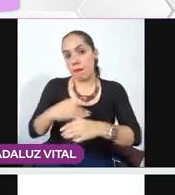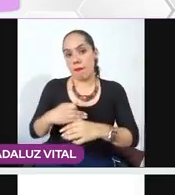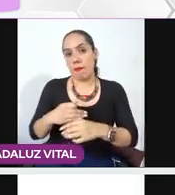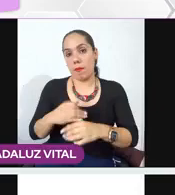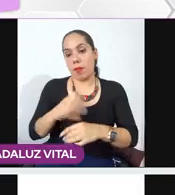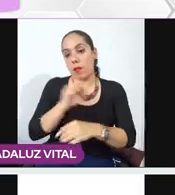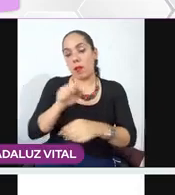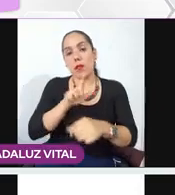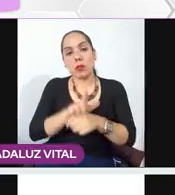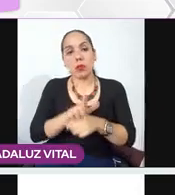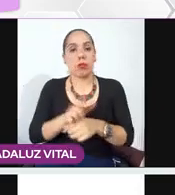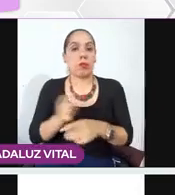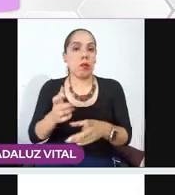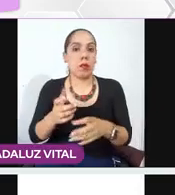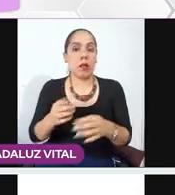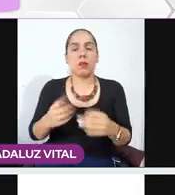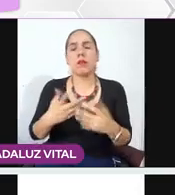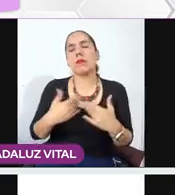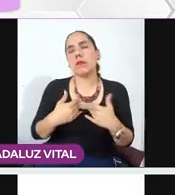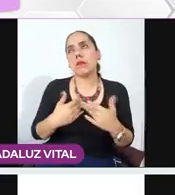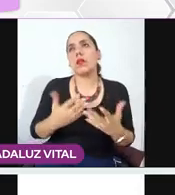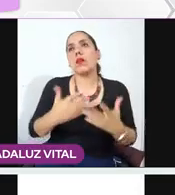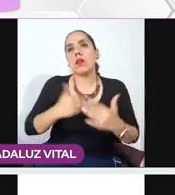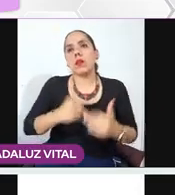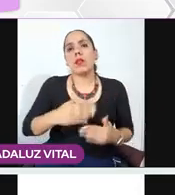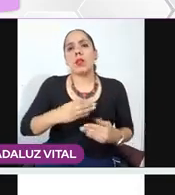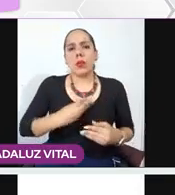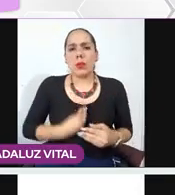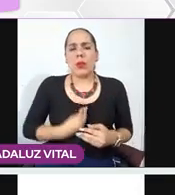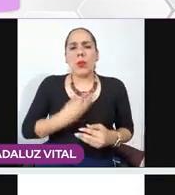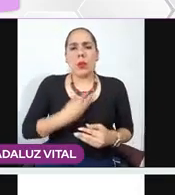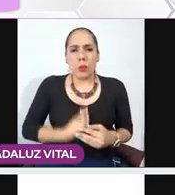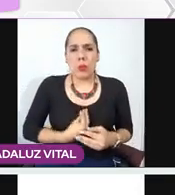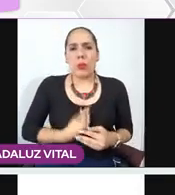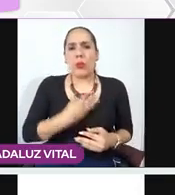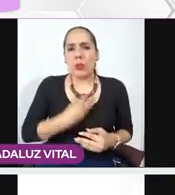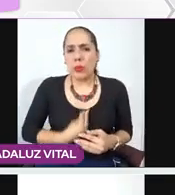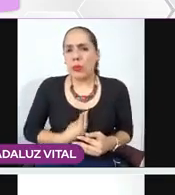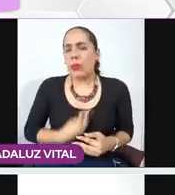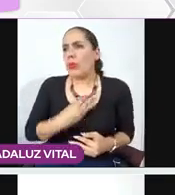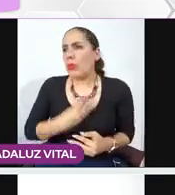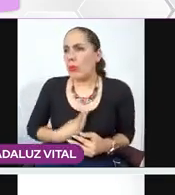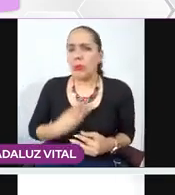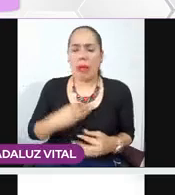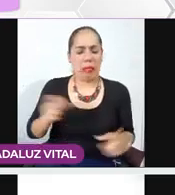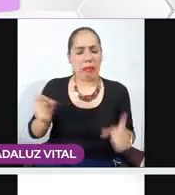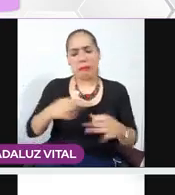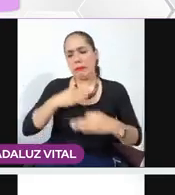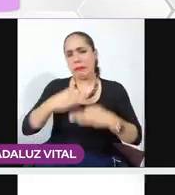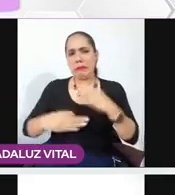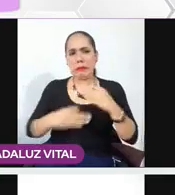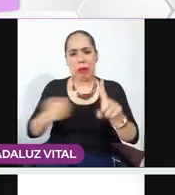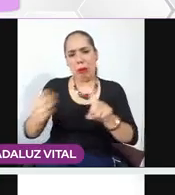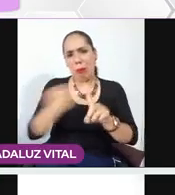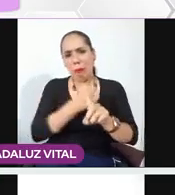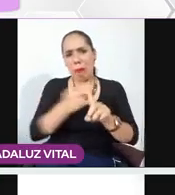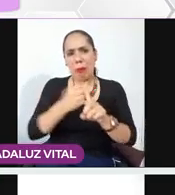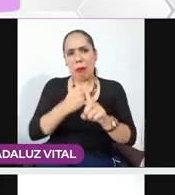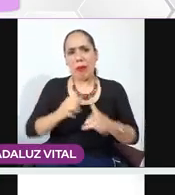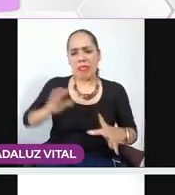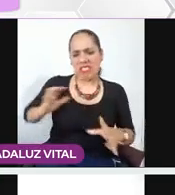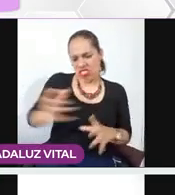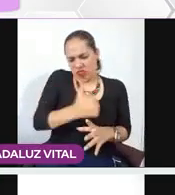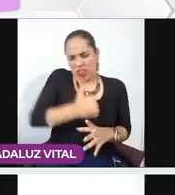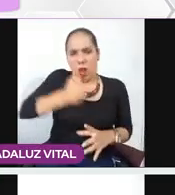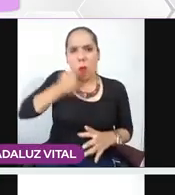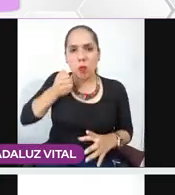¿no? Aguanto todo lo que tenga que aguantar, violencia, abusos, etcétera, etcétera. Y no, por supuesto que